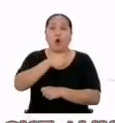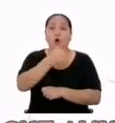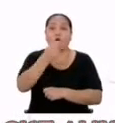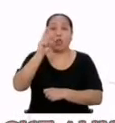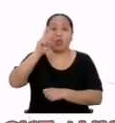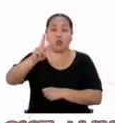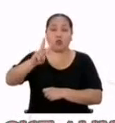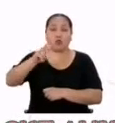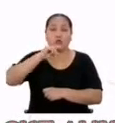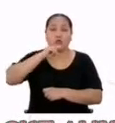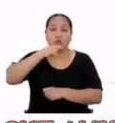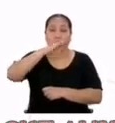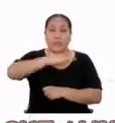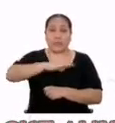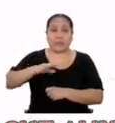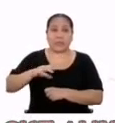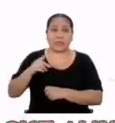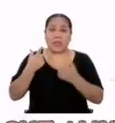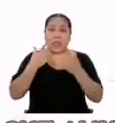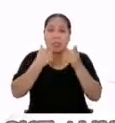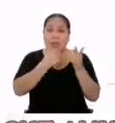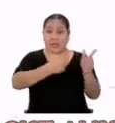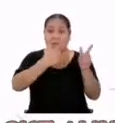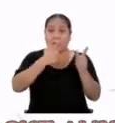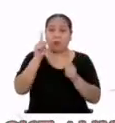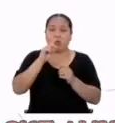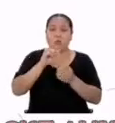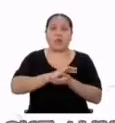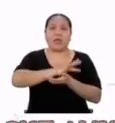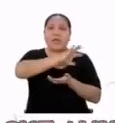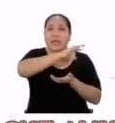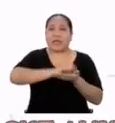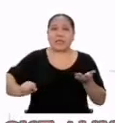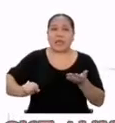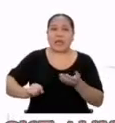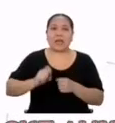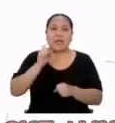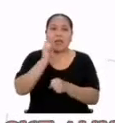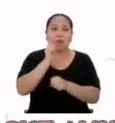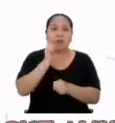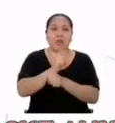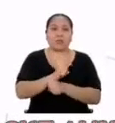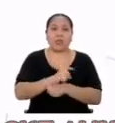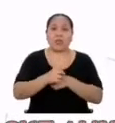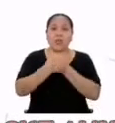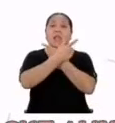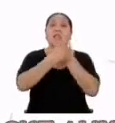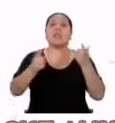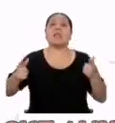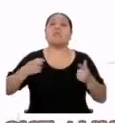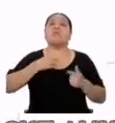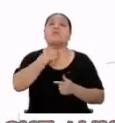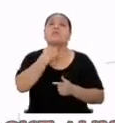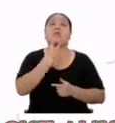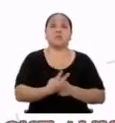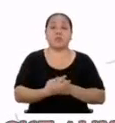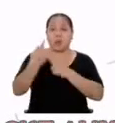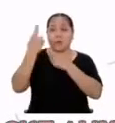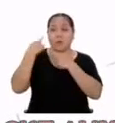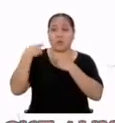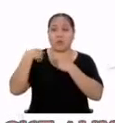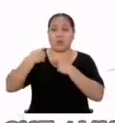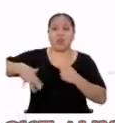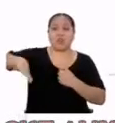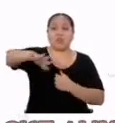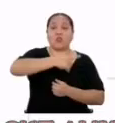pueden borrar el derecho a la educación ni a la libertad de expresión. Es responsabilidad de todos y